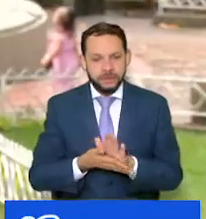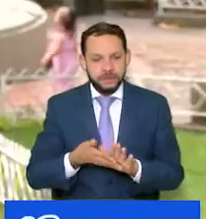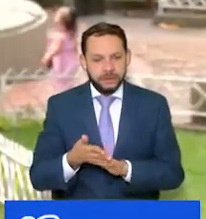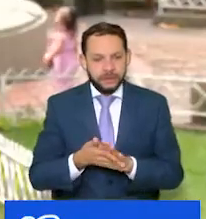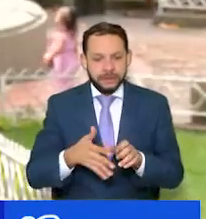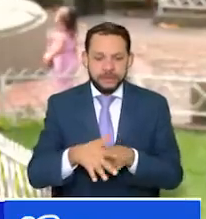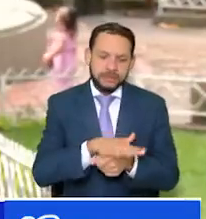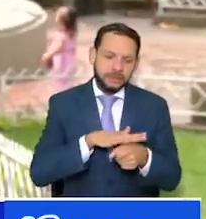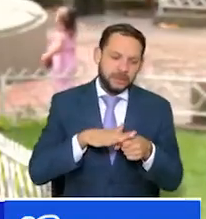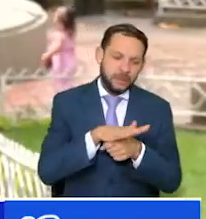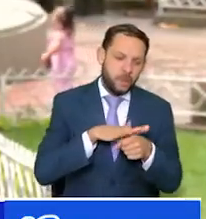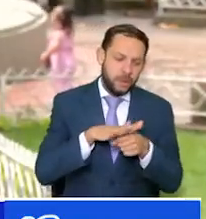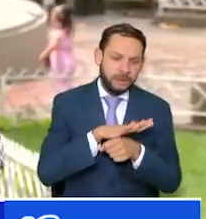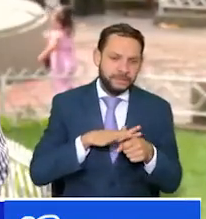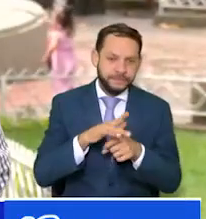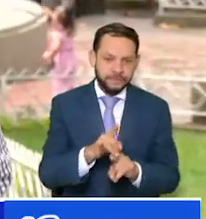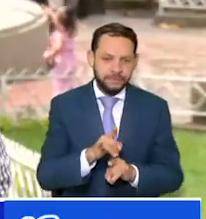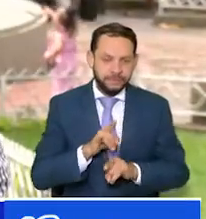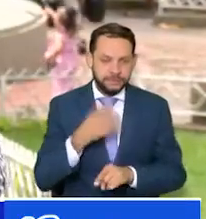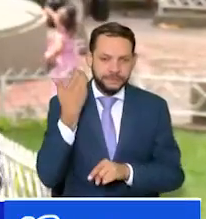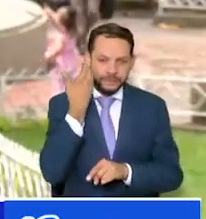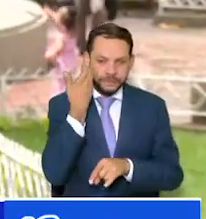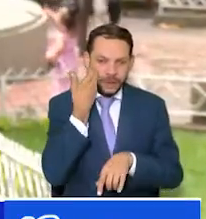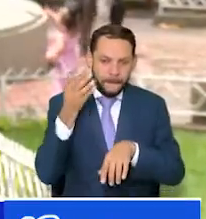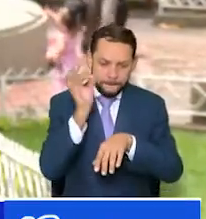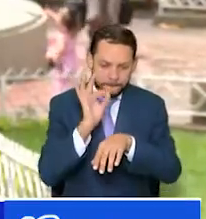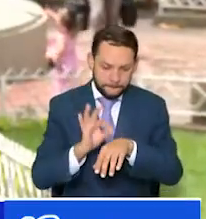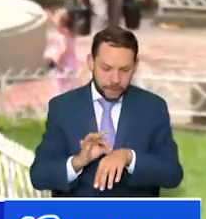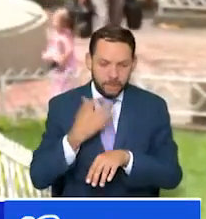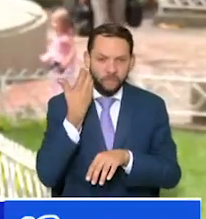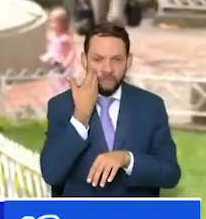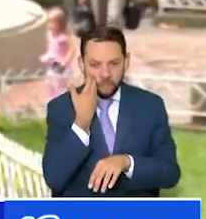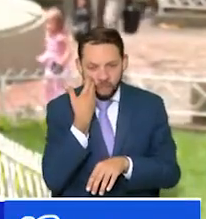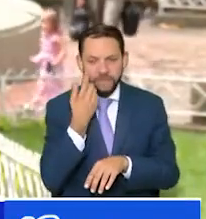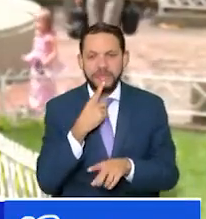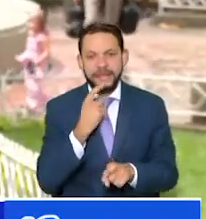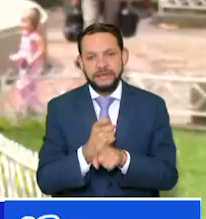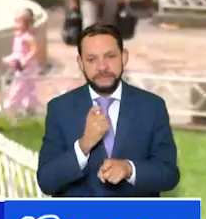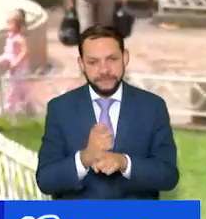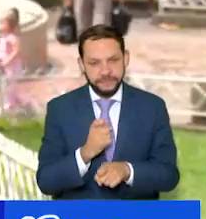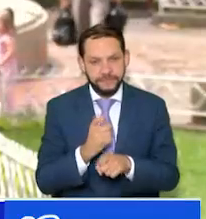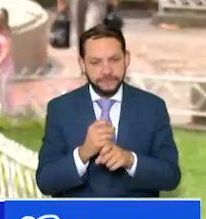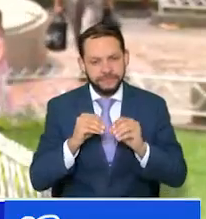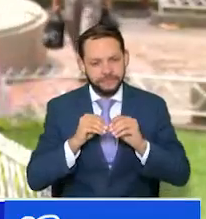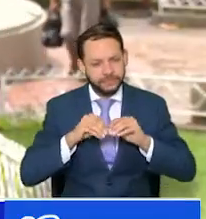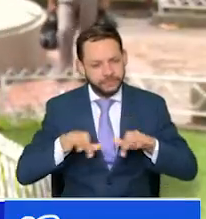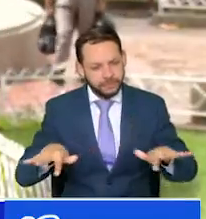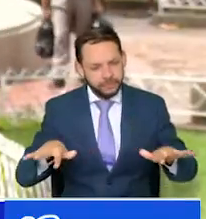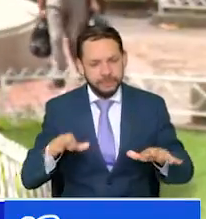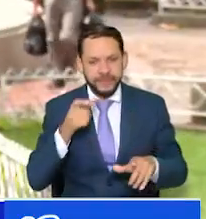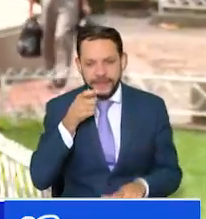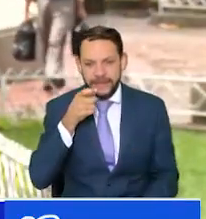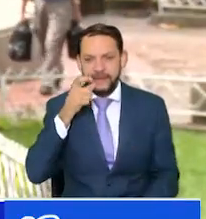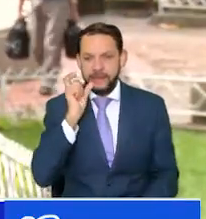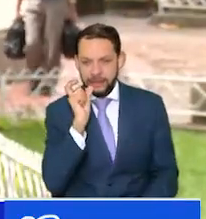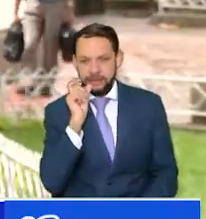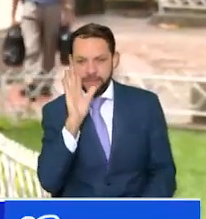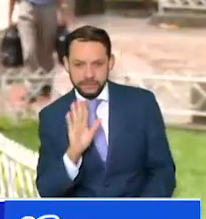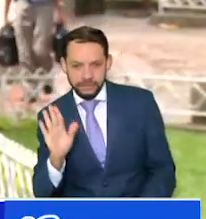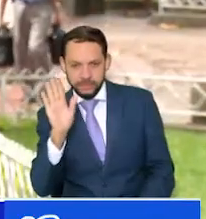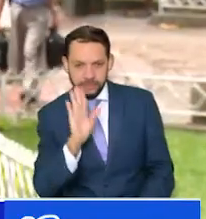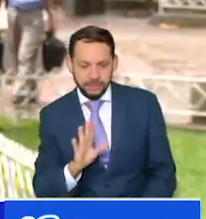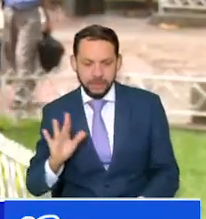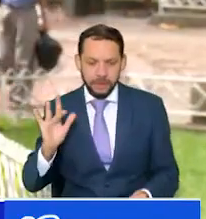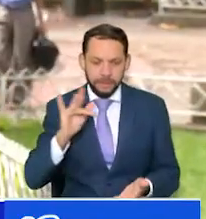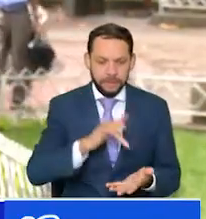la situación por los contagios de dengue están desbordando cualquier expectativa en el departamento de caldas telecafé noticias llegó hasta el